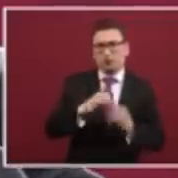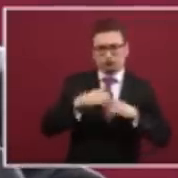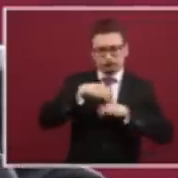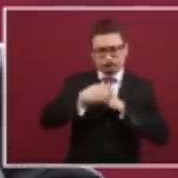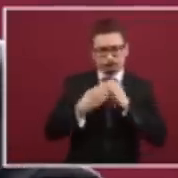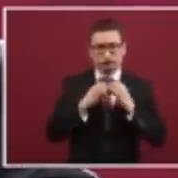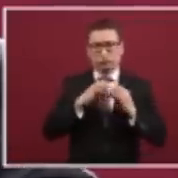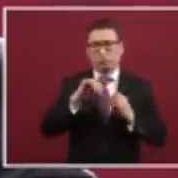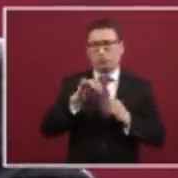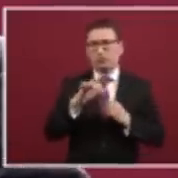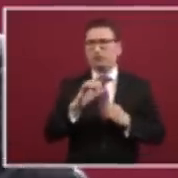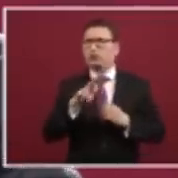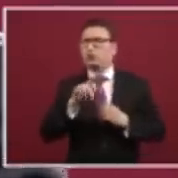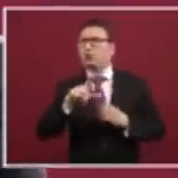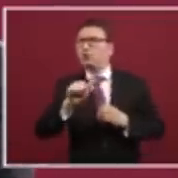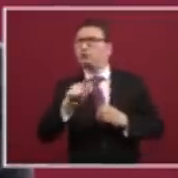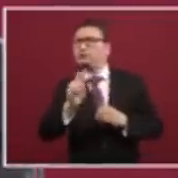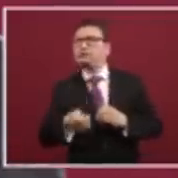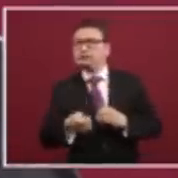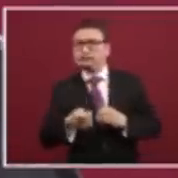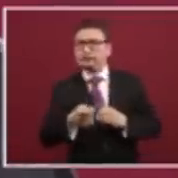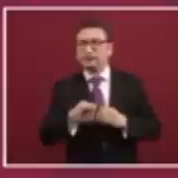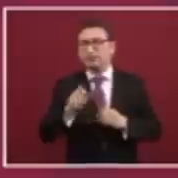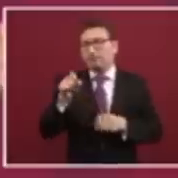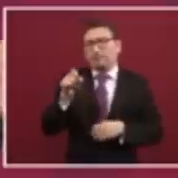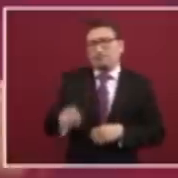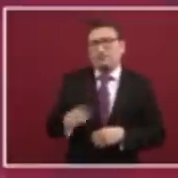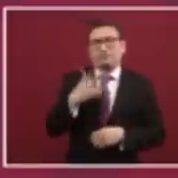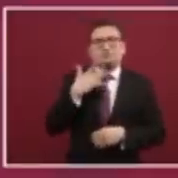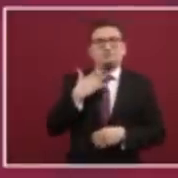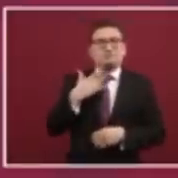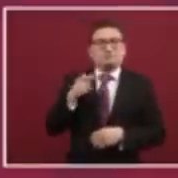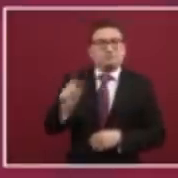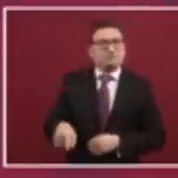¿no? Y no era más que la gasolina, pues.